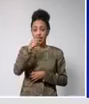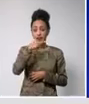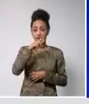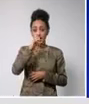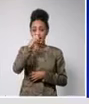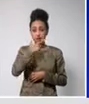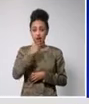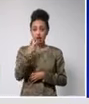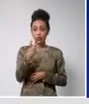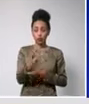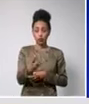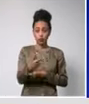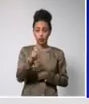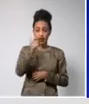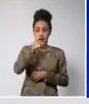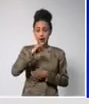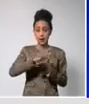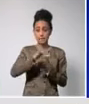uno.